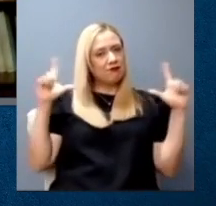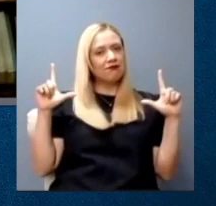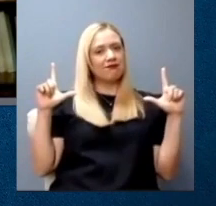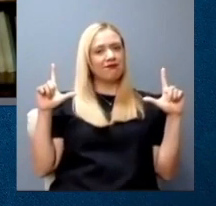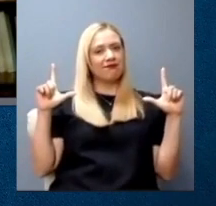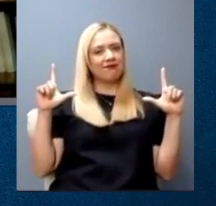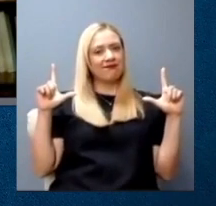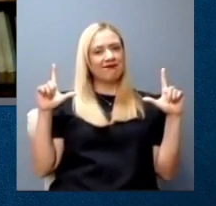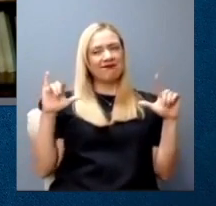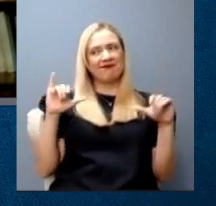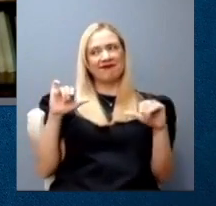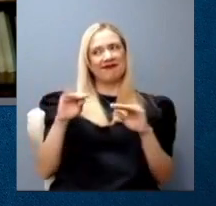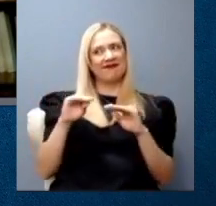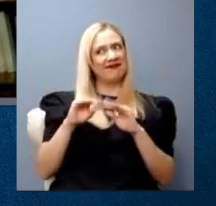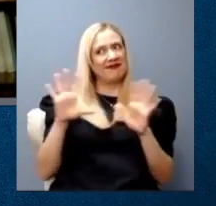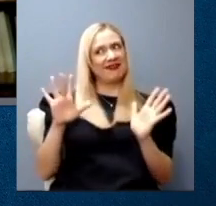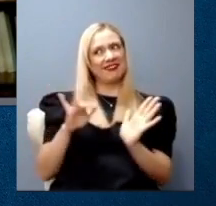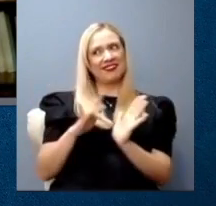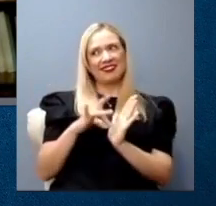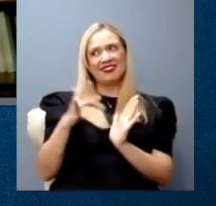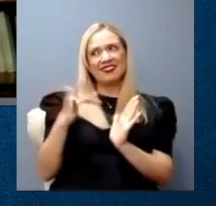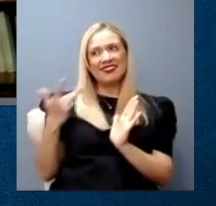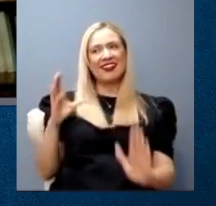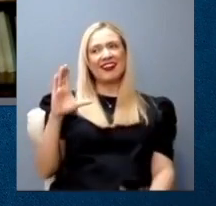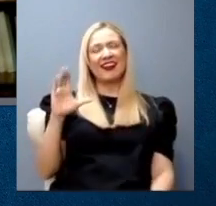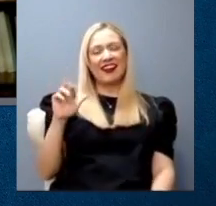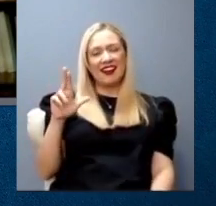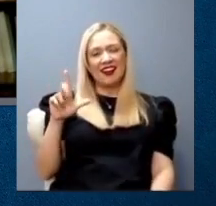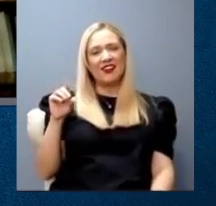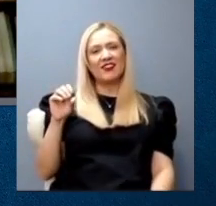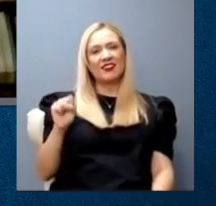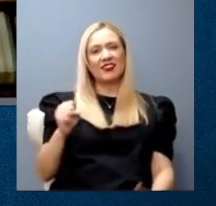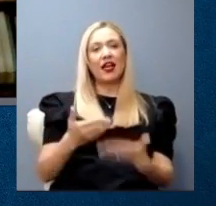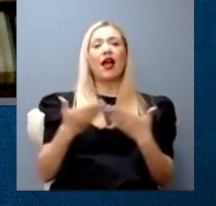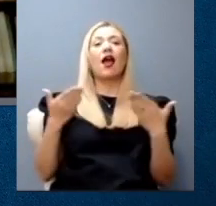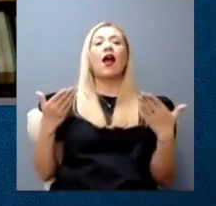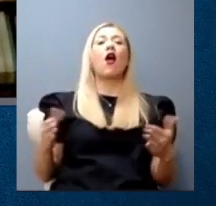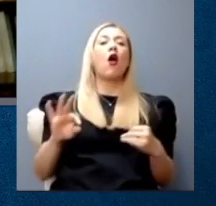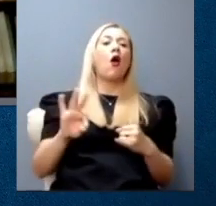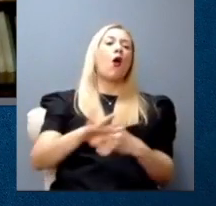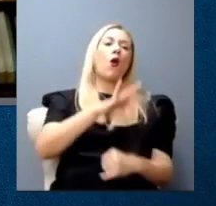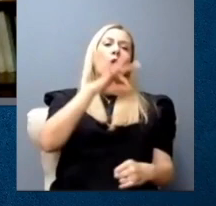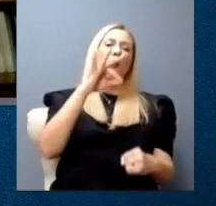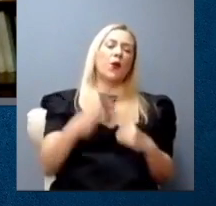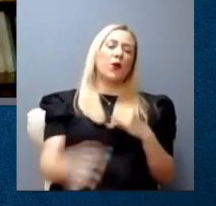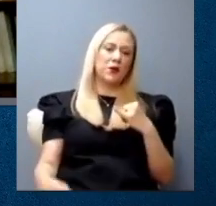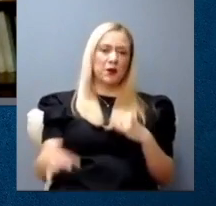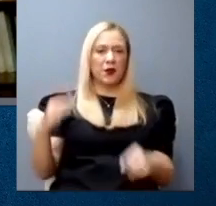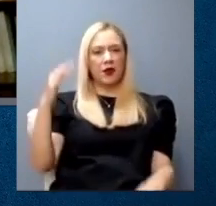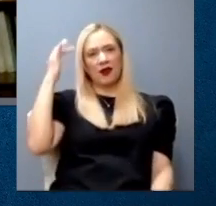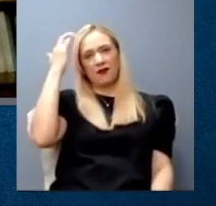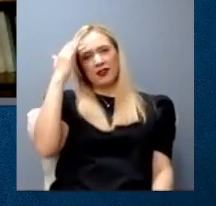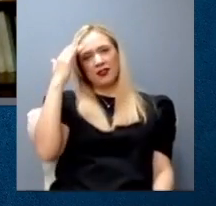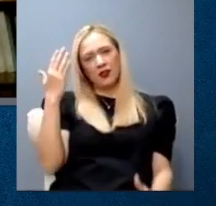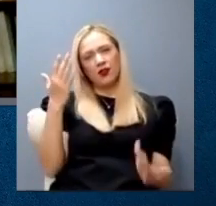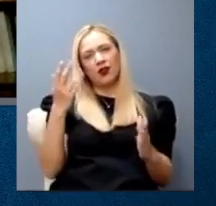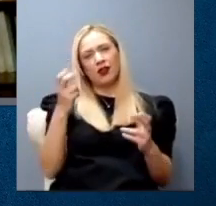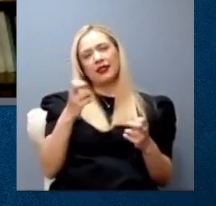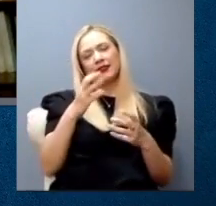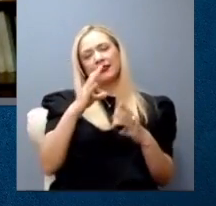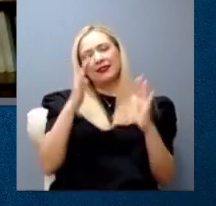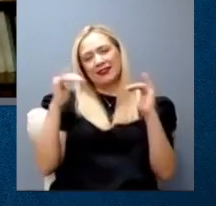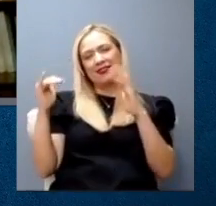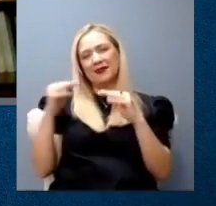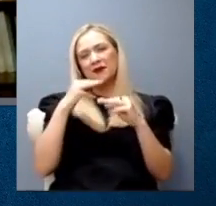estoy totalmente de acuerdo. Gracias. Carlos, es momento de hacer las conclusiones y reflexiones finales. Te pediría, Michelle, que empecemos